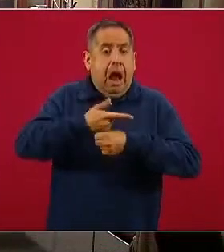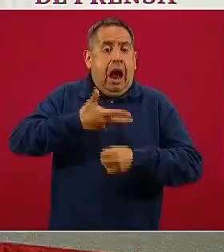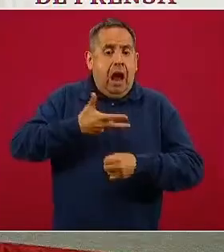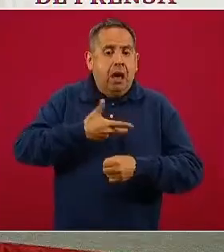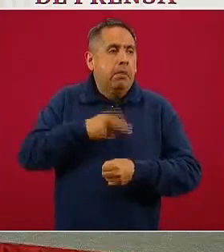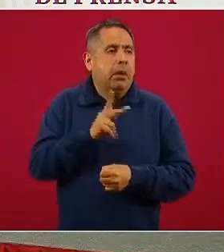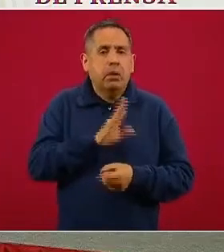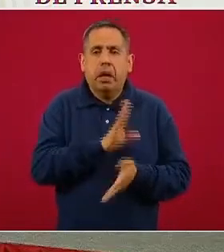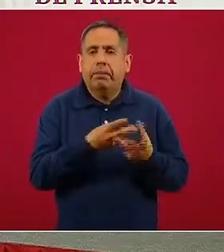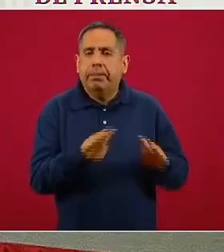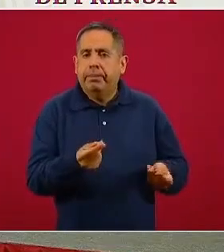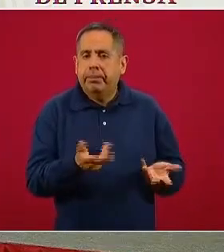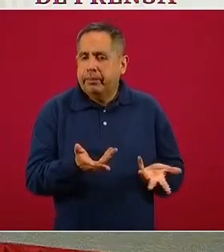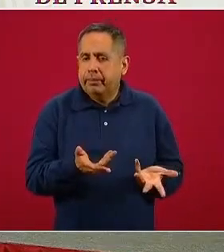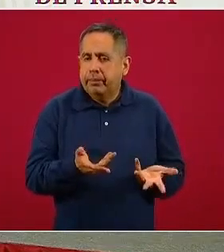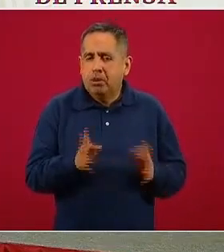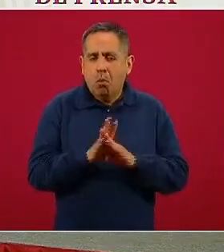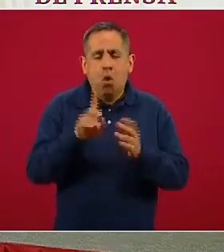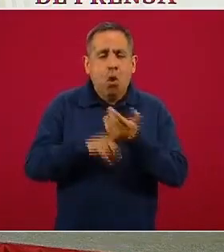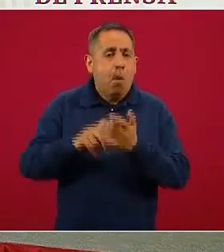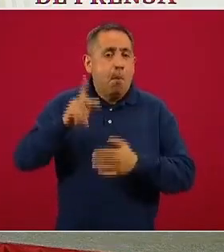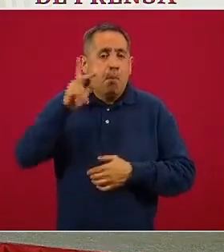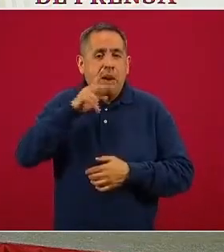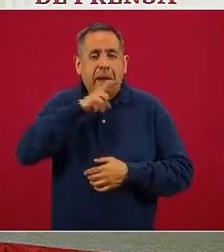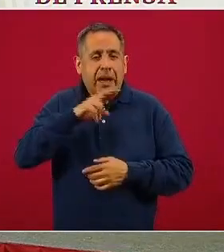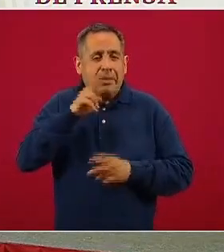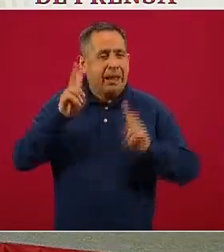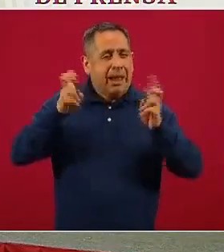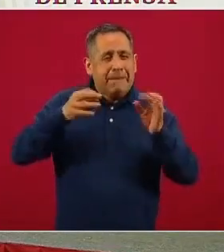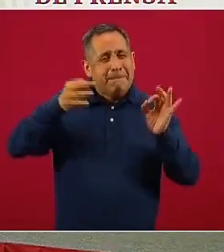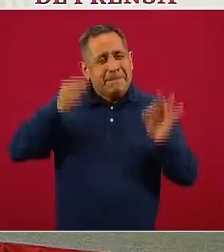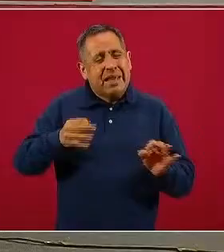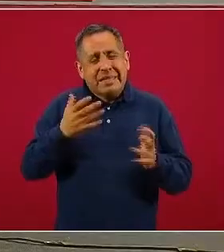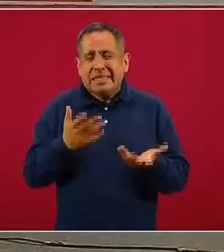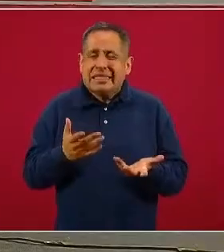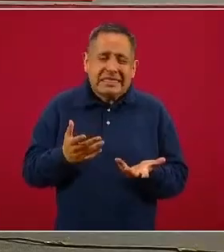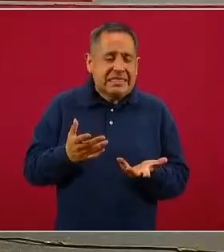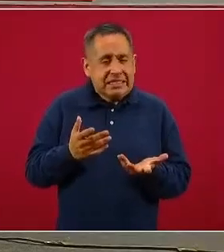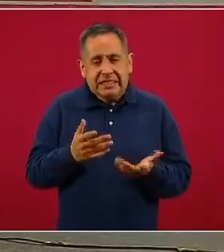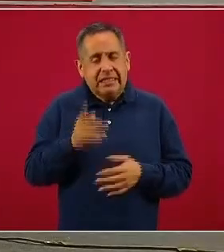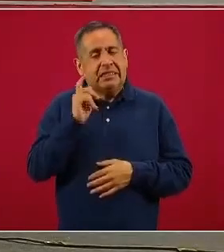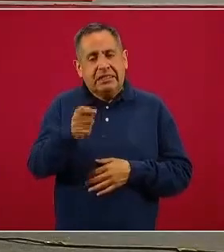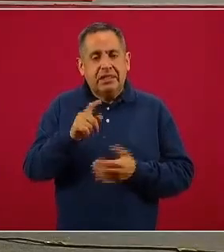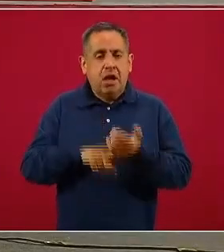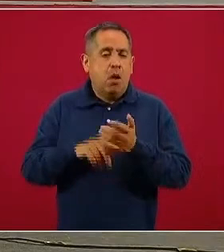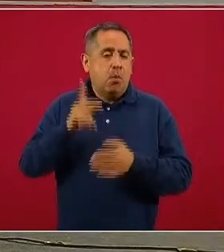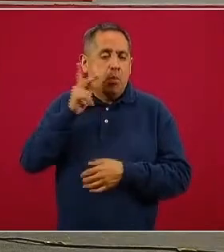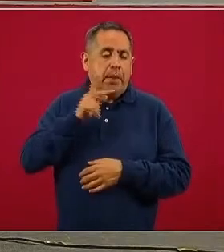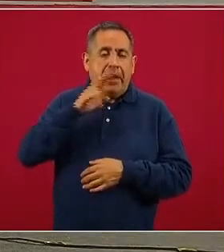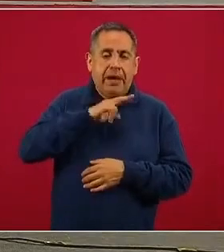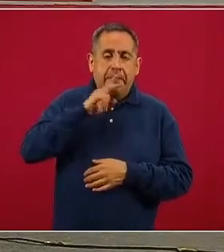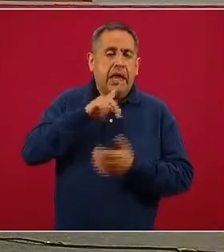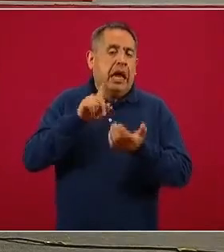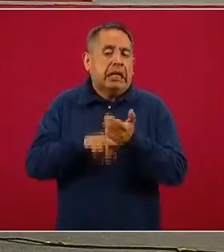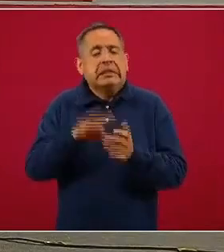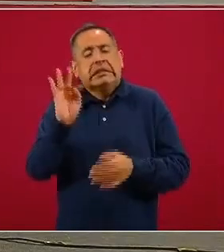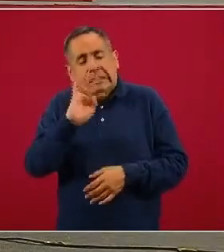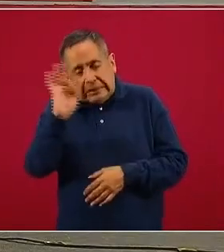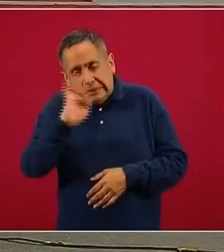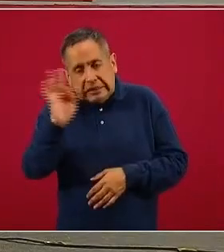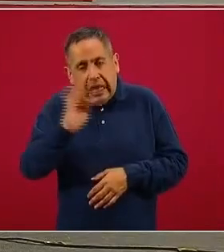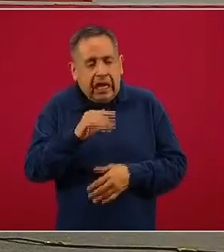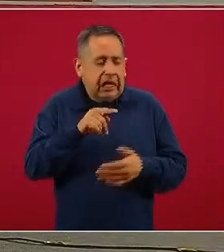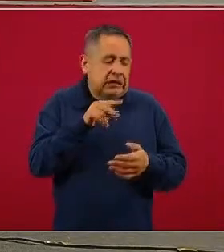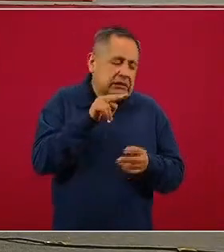persona como para que la prueba rápida pueda dar positiva. Es decir, la prueba rápida, un poco lo que puede decir o la